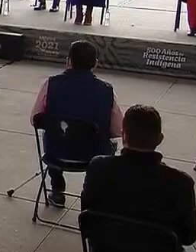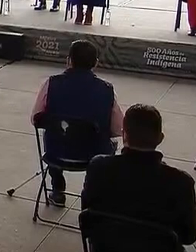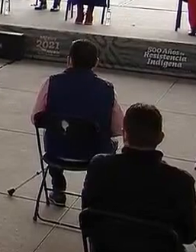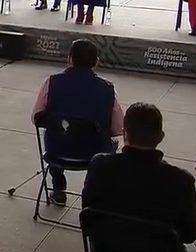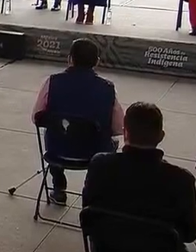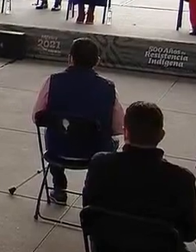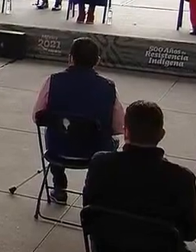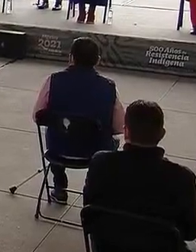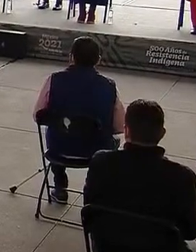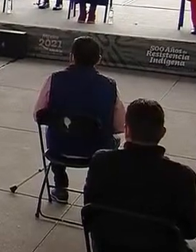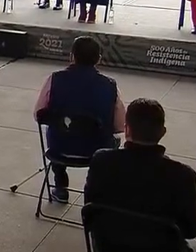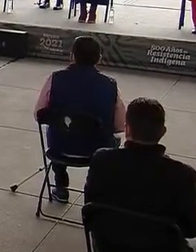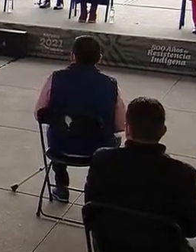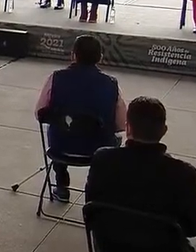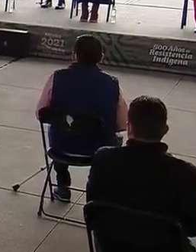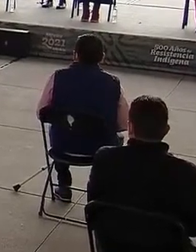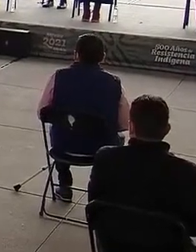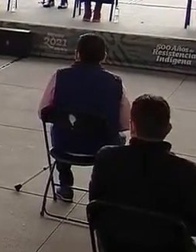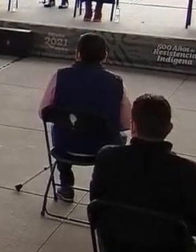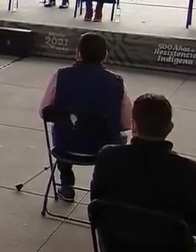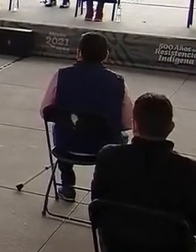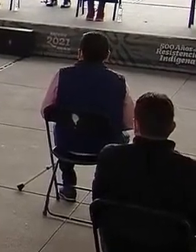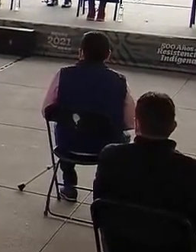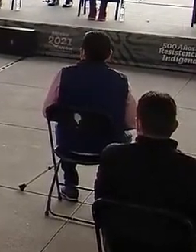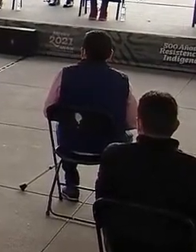Kahnawake Community, Canada.